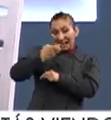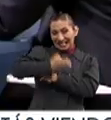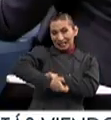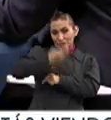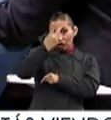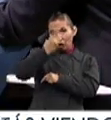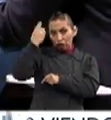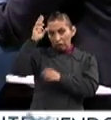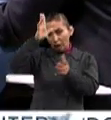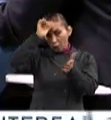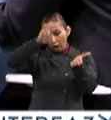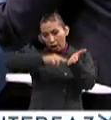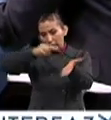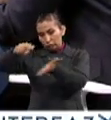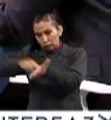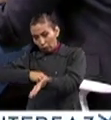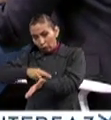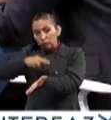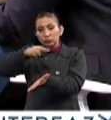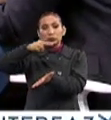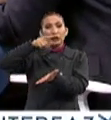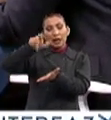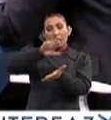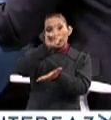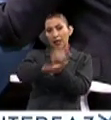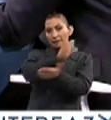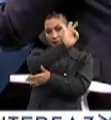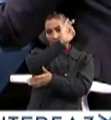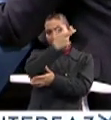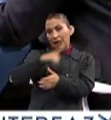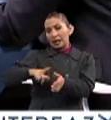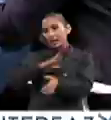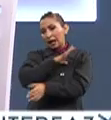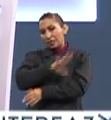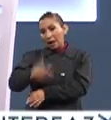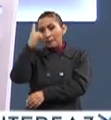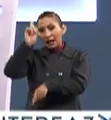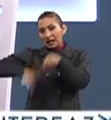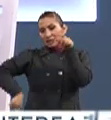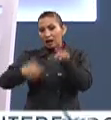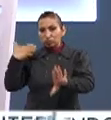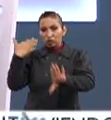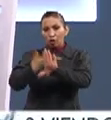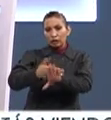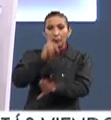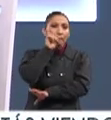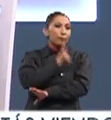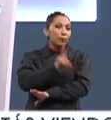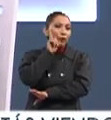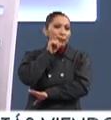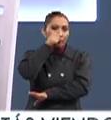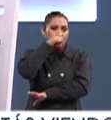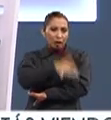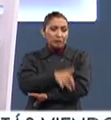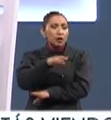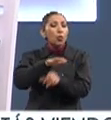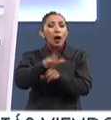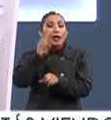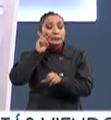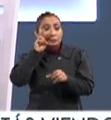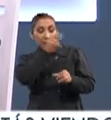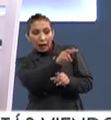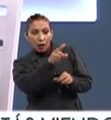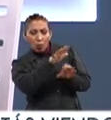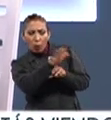de estas dos convenciones y desde luego de las leyes federales y generales para erradicar la violencia en contra de las mujeres es precisamente, primero,